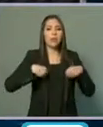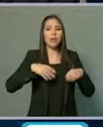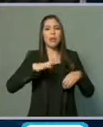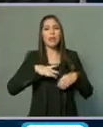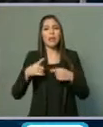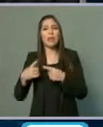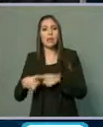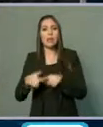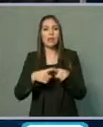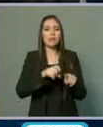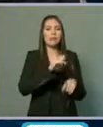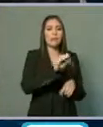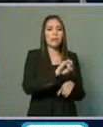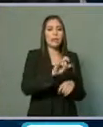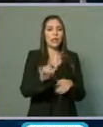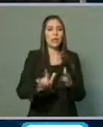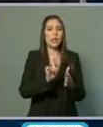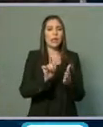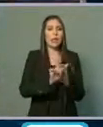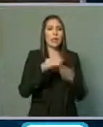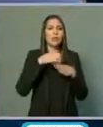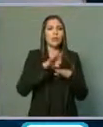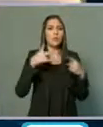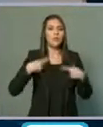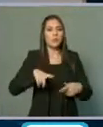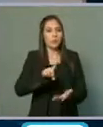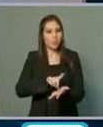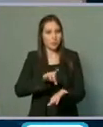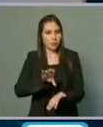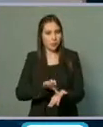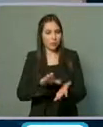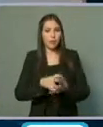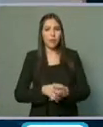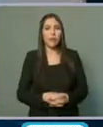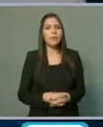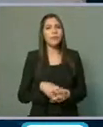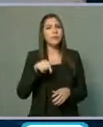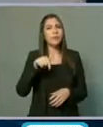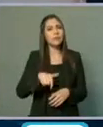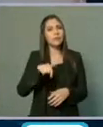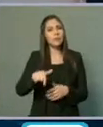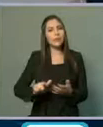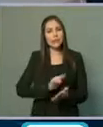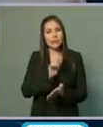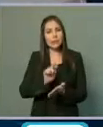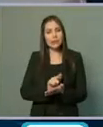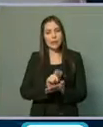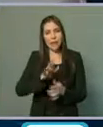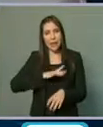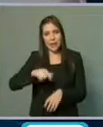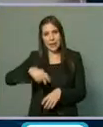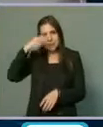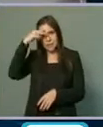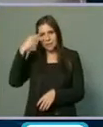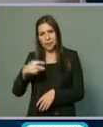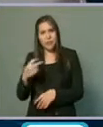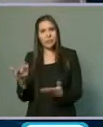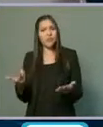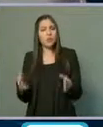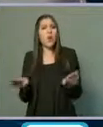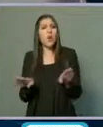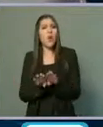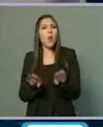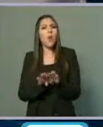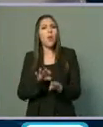de diferenciar, ¿no? Oye, Valentín, por ejemplo, relacionado con estas leyes que mencionas que en México hay, ¿no? El cumplimiento, ¿cómo es?